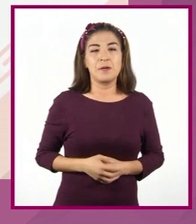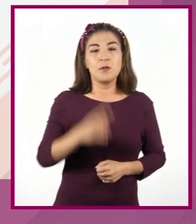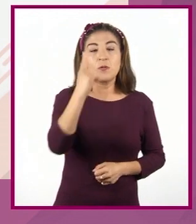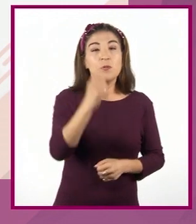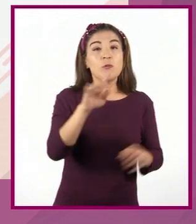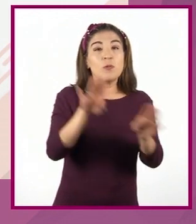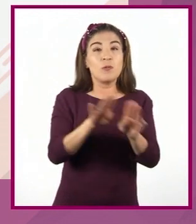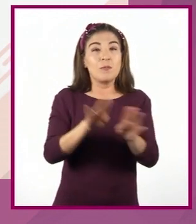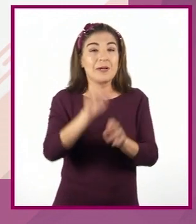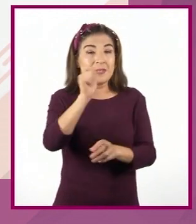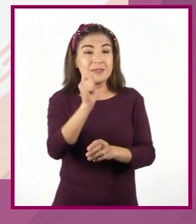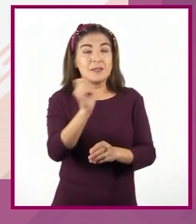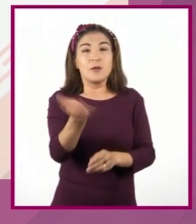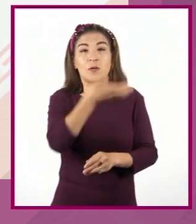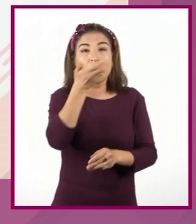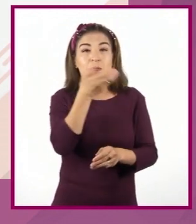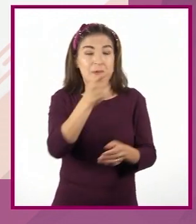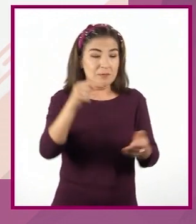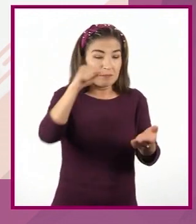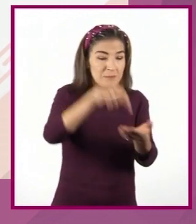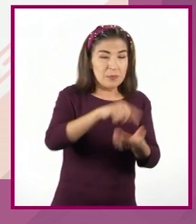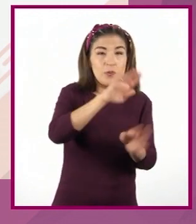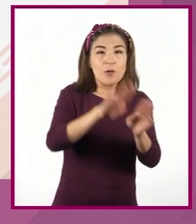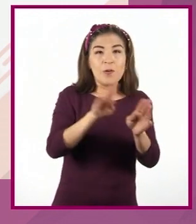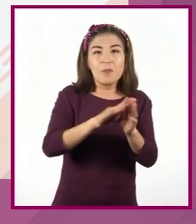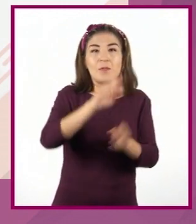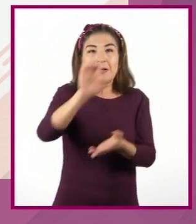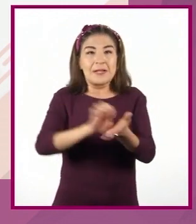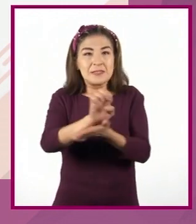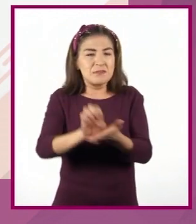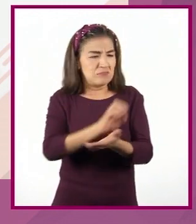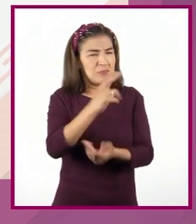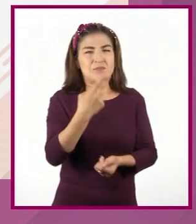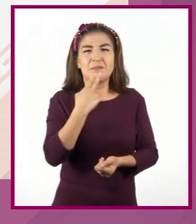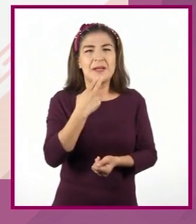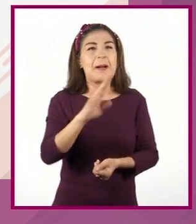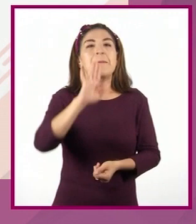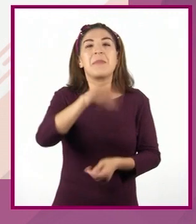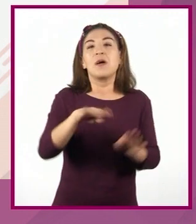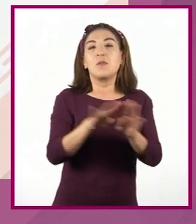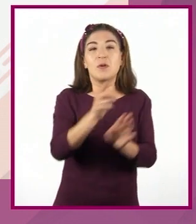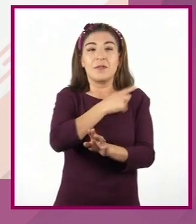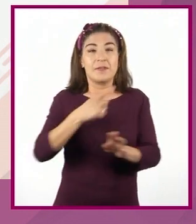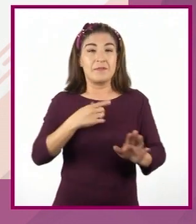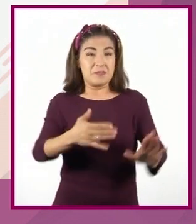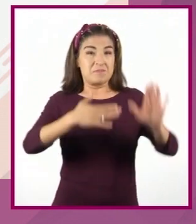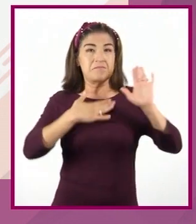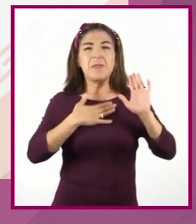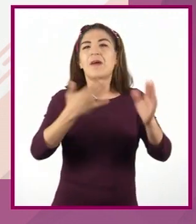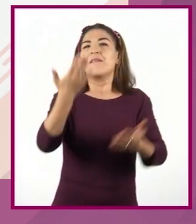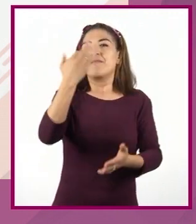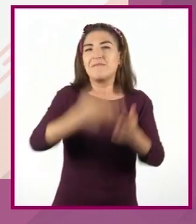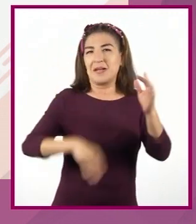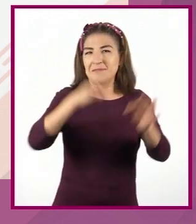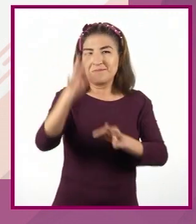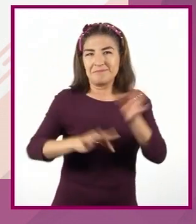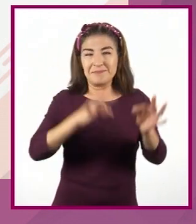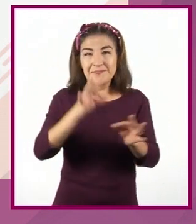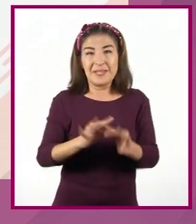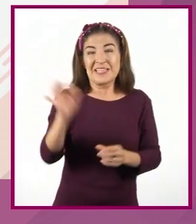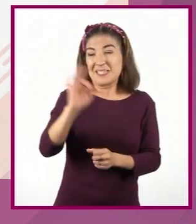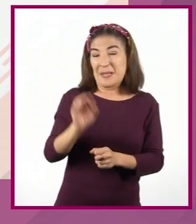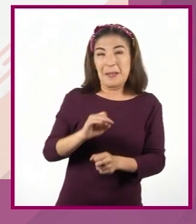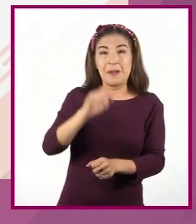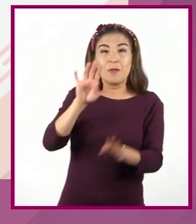poner un rifle cargado en el escenario si no se va a usar. Está mal hacer promesas que no piensas cumplir. Si en el primer